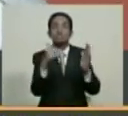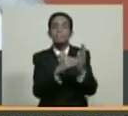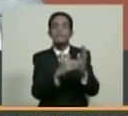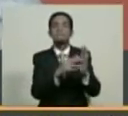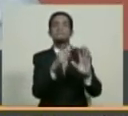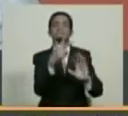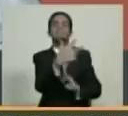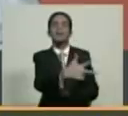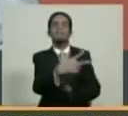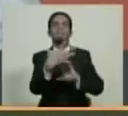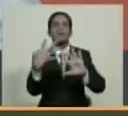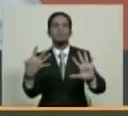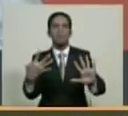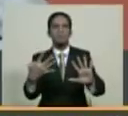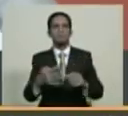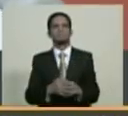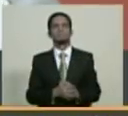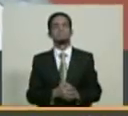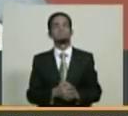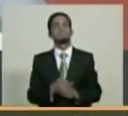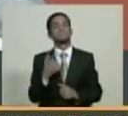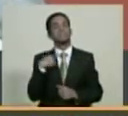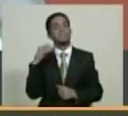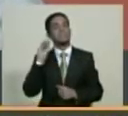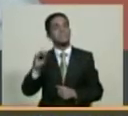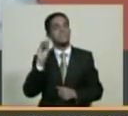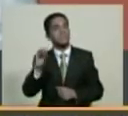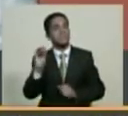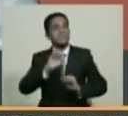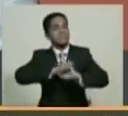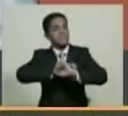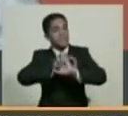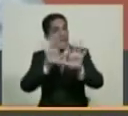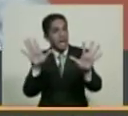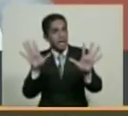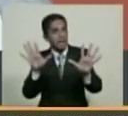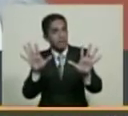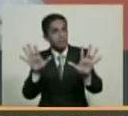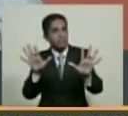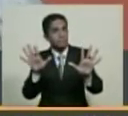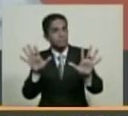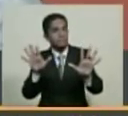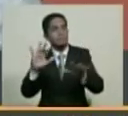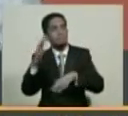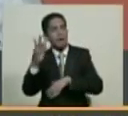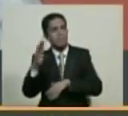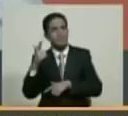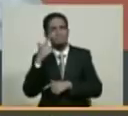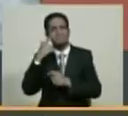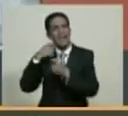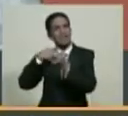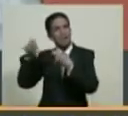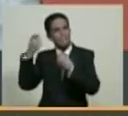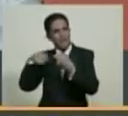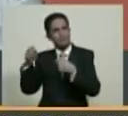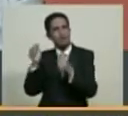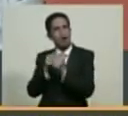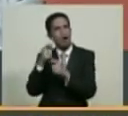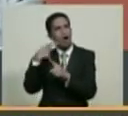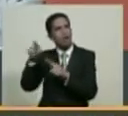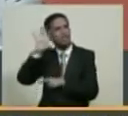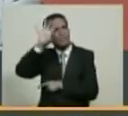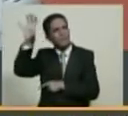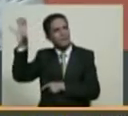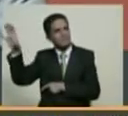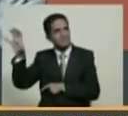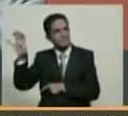Sí, le aclaro que aproximadamente el comercio exterior en Venezuela maneja